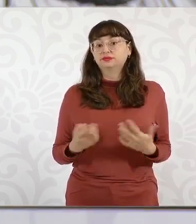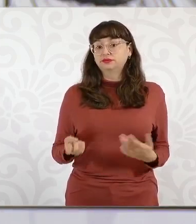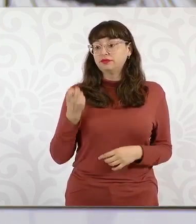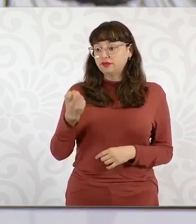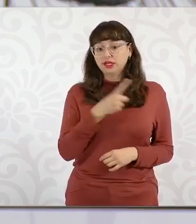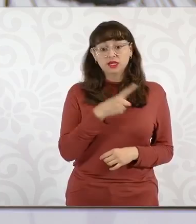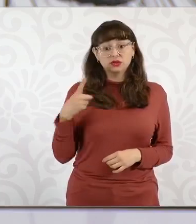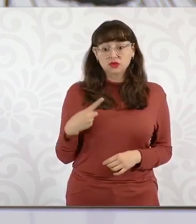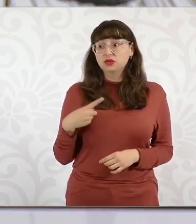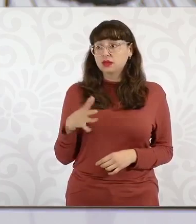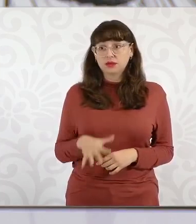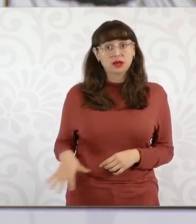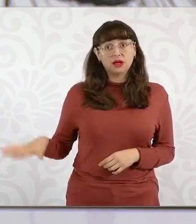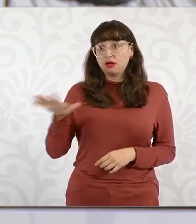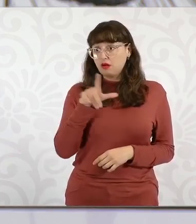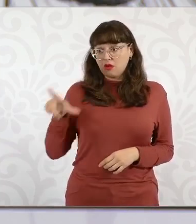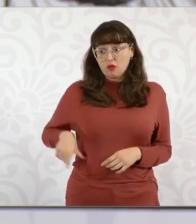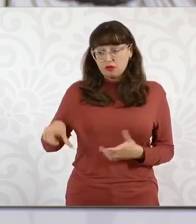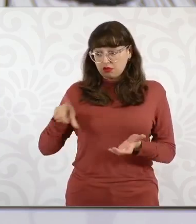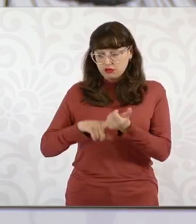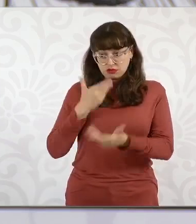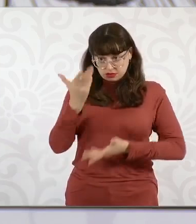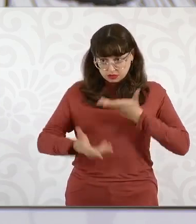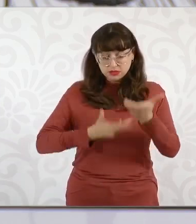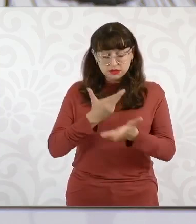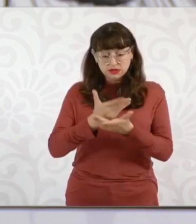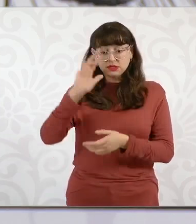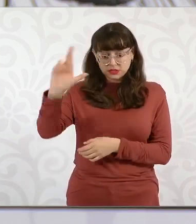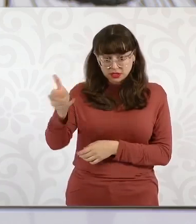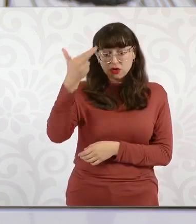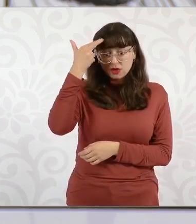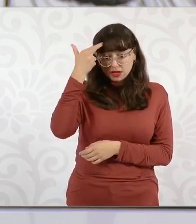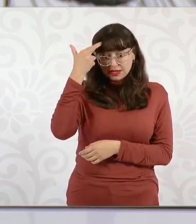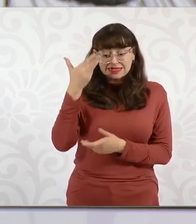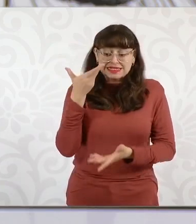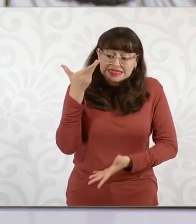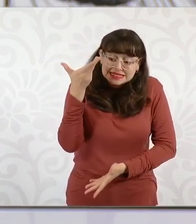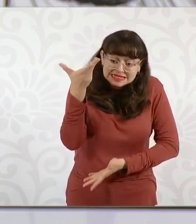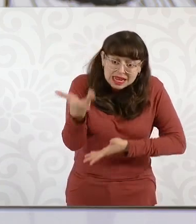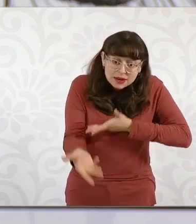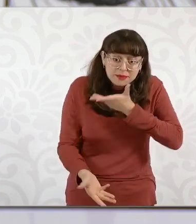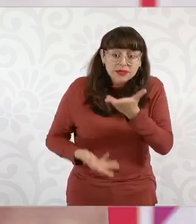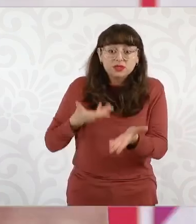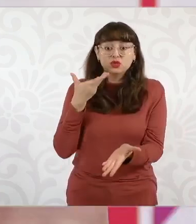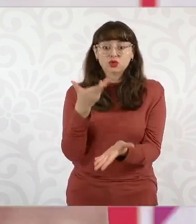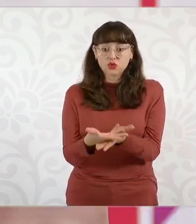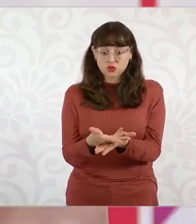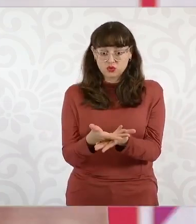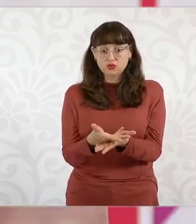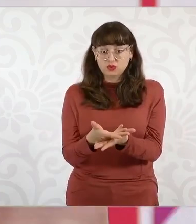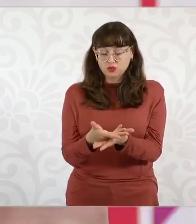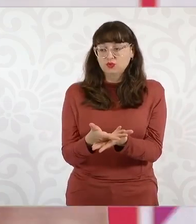recordarlo todos los que somos servidores públicos. Ser servidor público quiere decir estar al servicio del